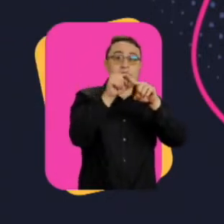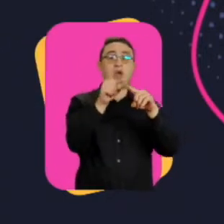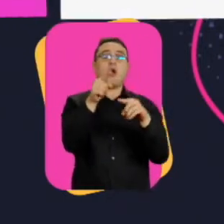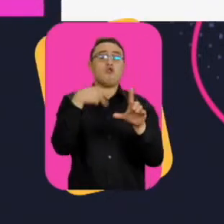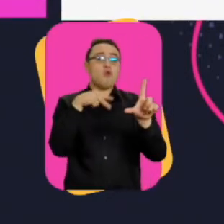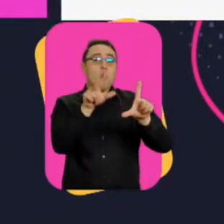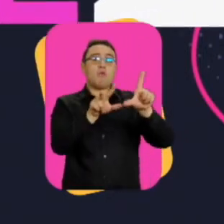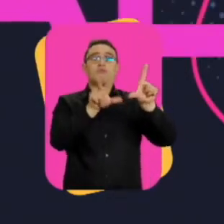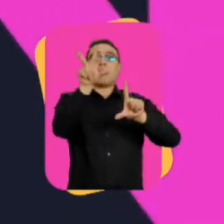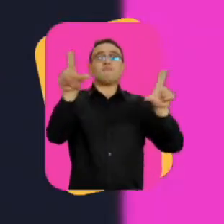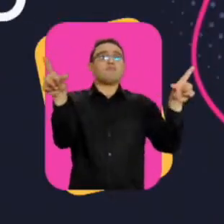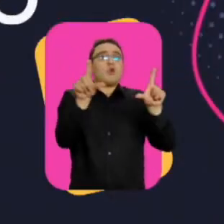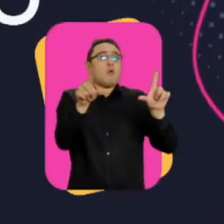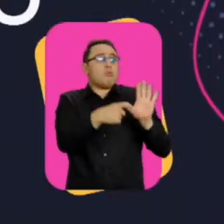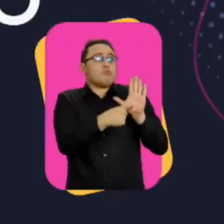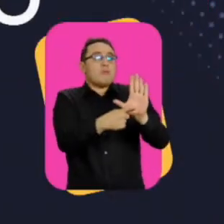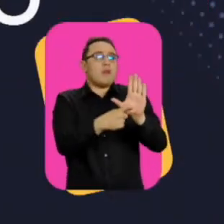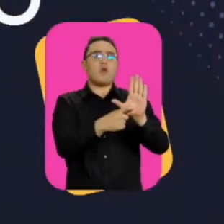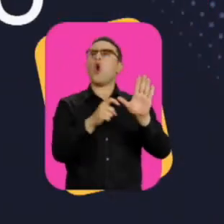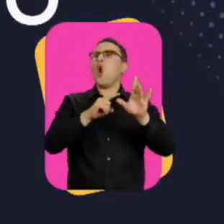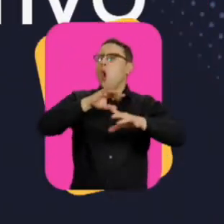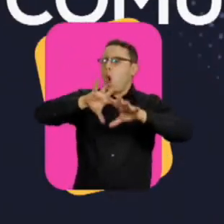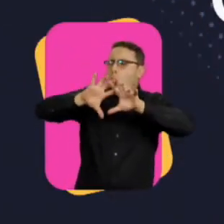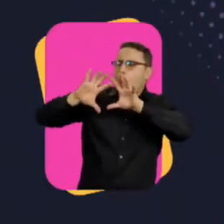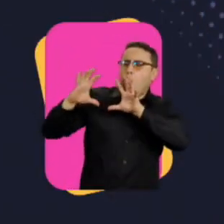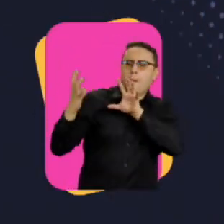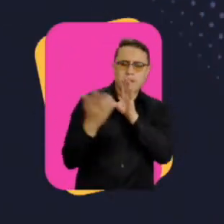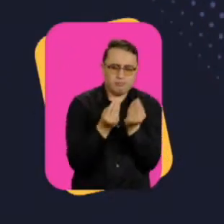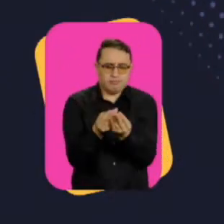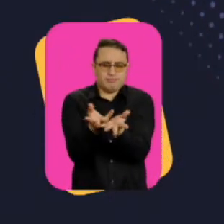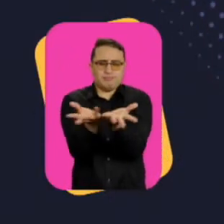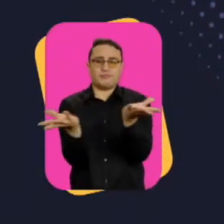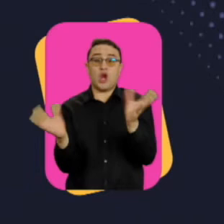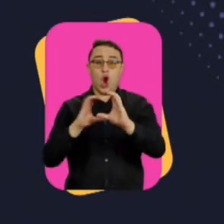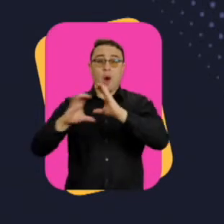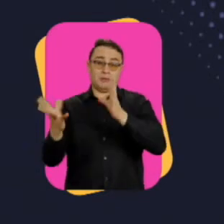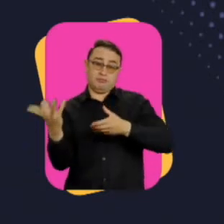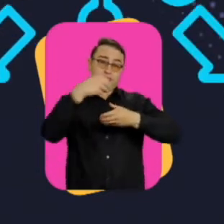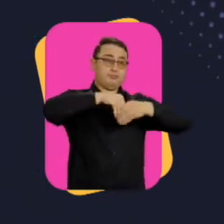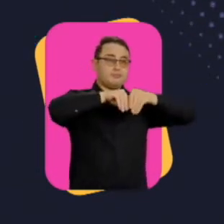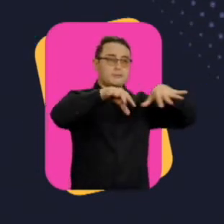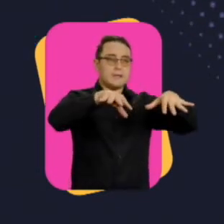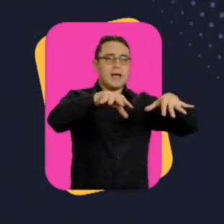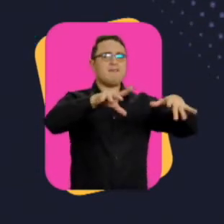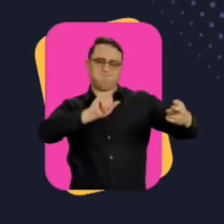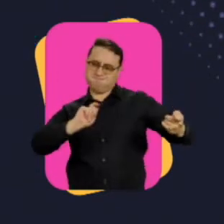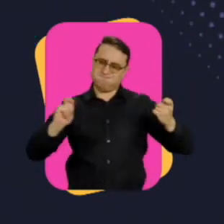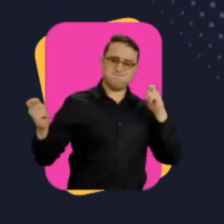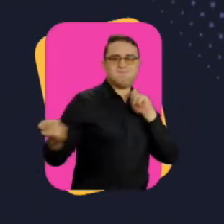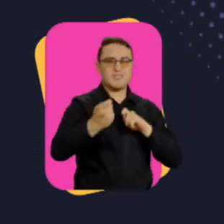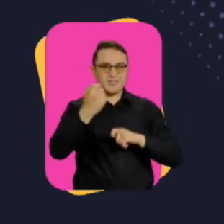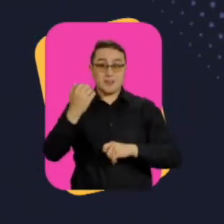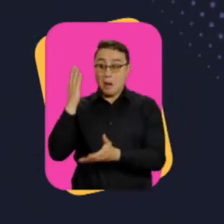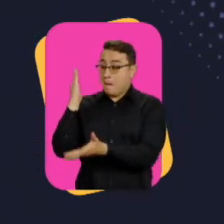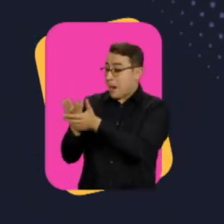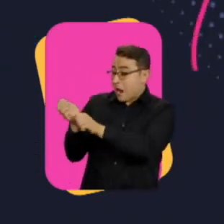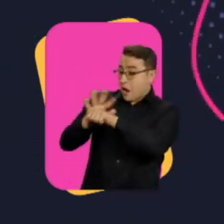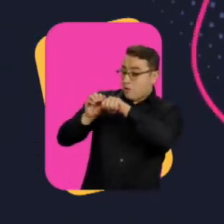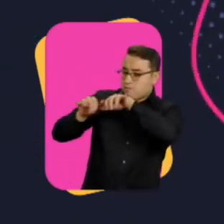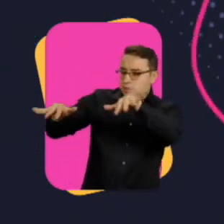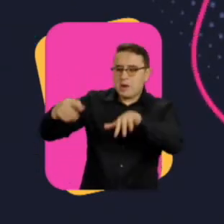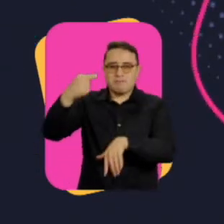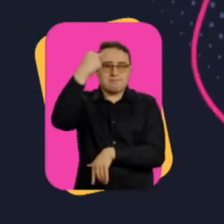un canal, un universo comunicativo. Así que en medio de la pandemia se planteó construir una gran red de